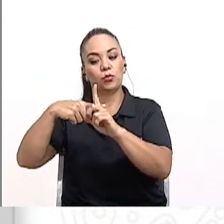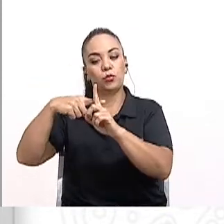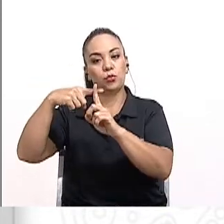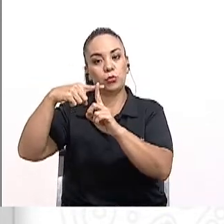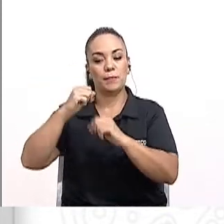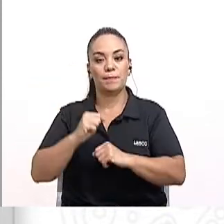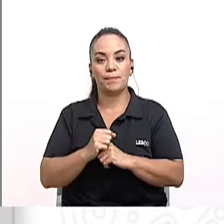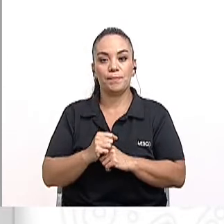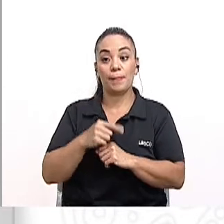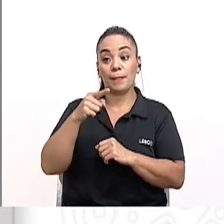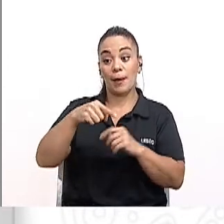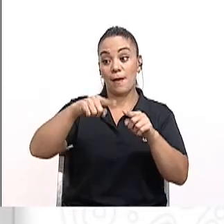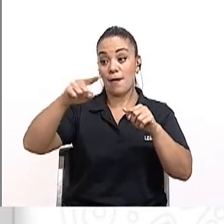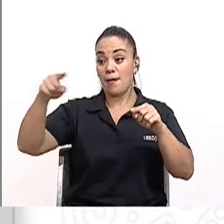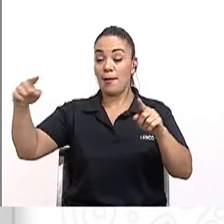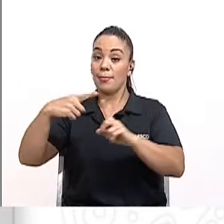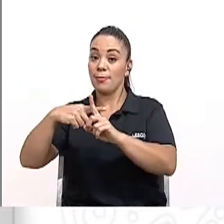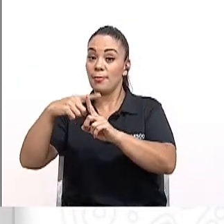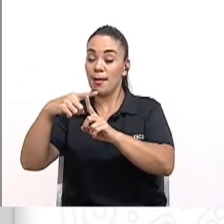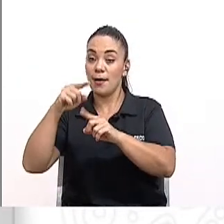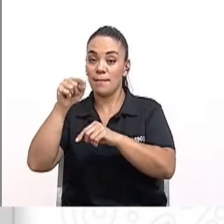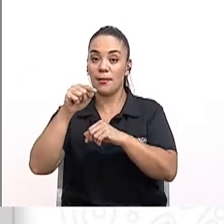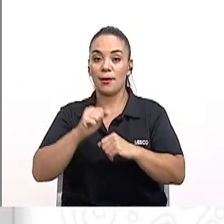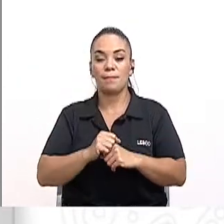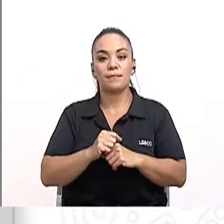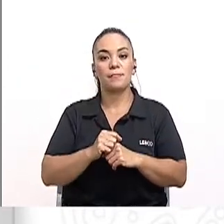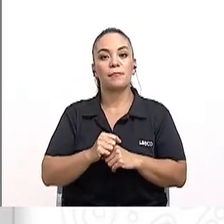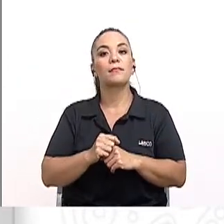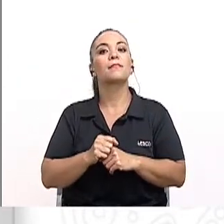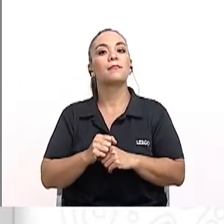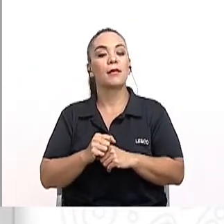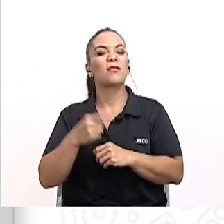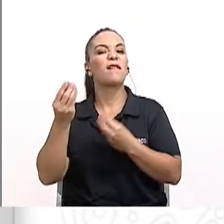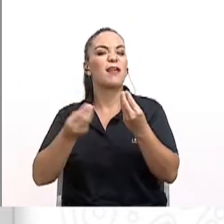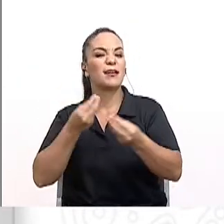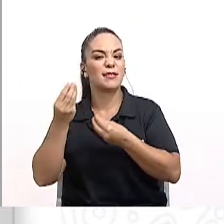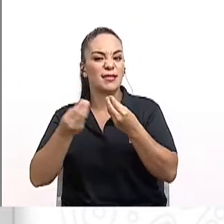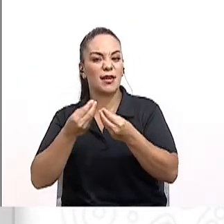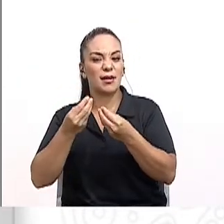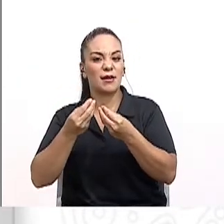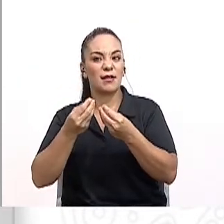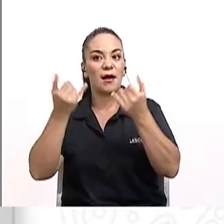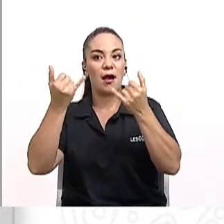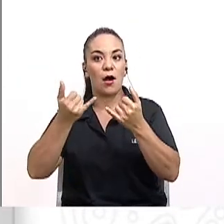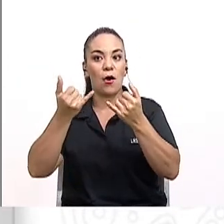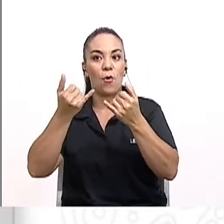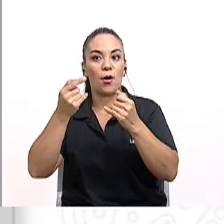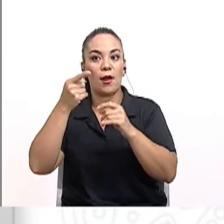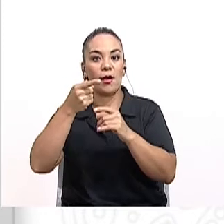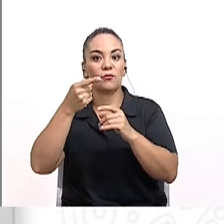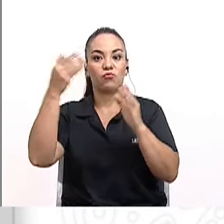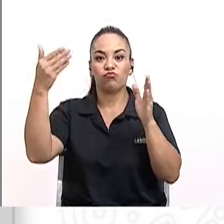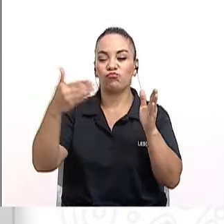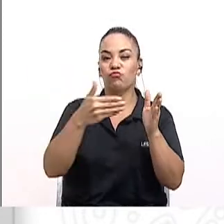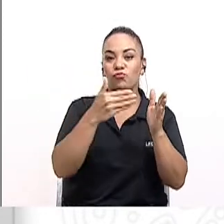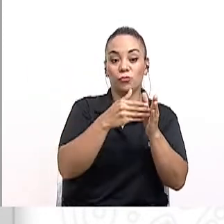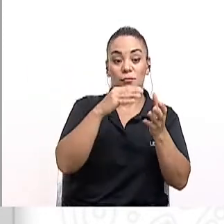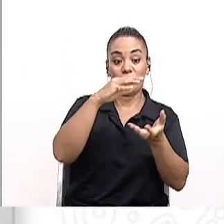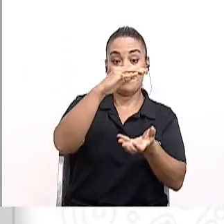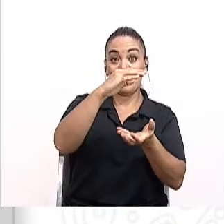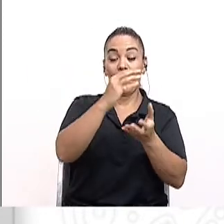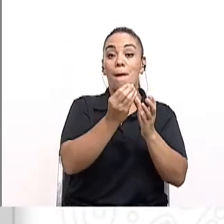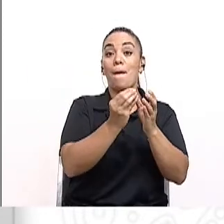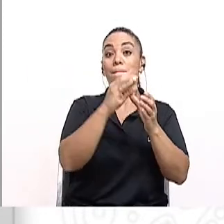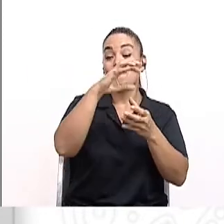radiación térmica va a ser impactada a estos pequeños bombillos que se llaman radiómetros de